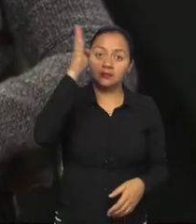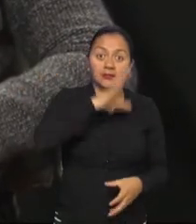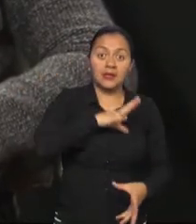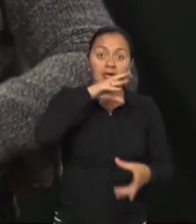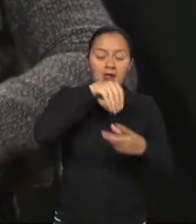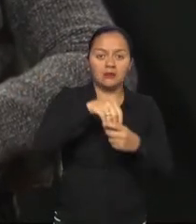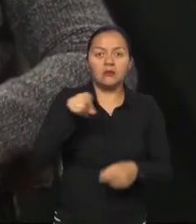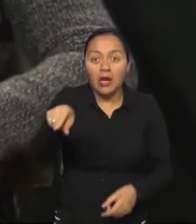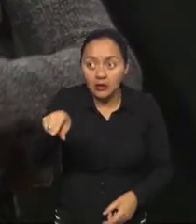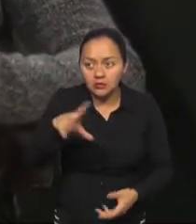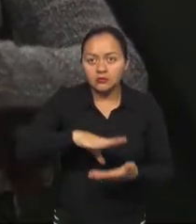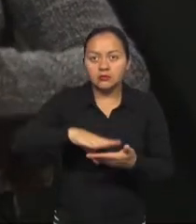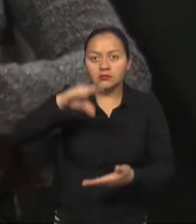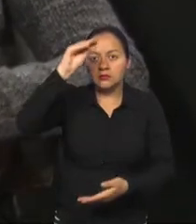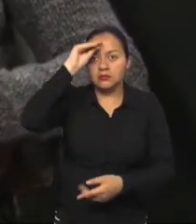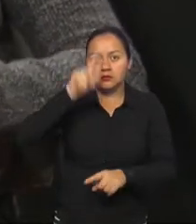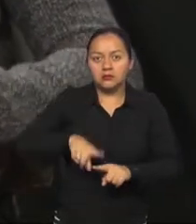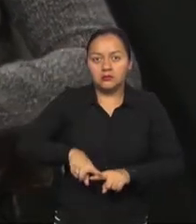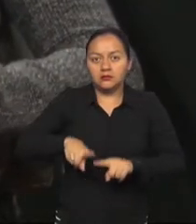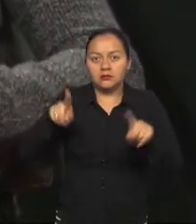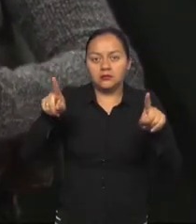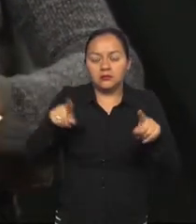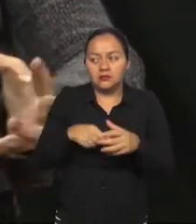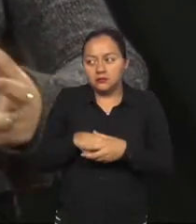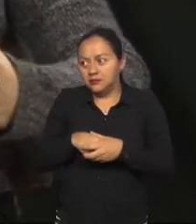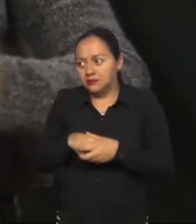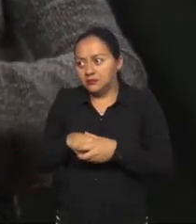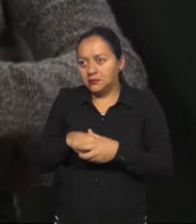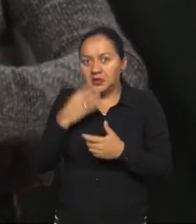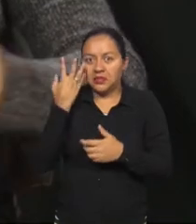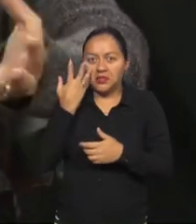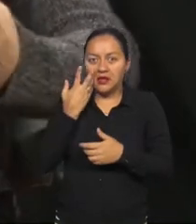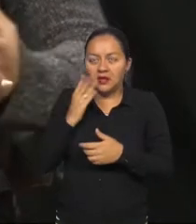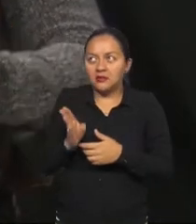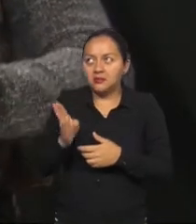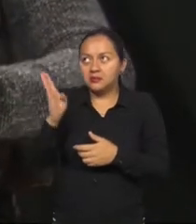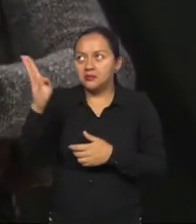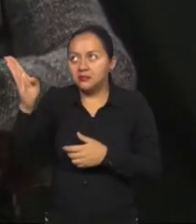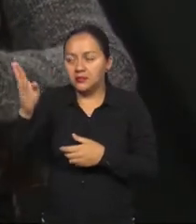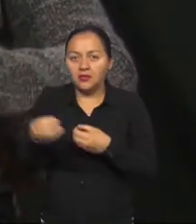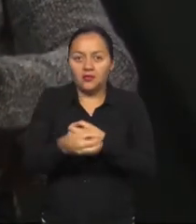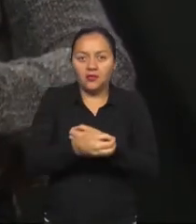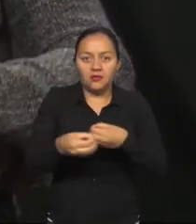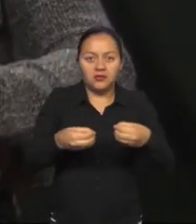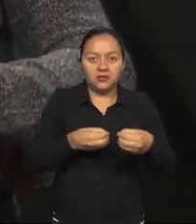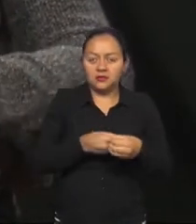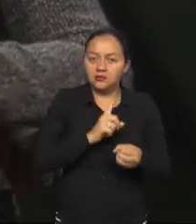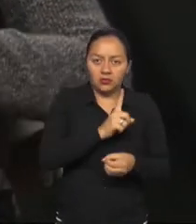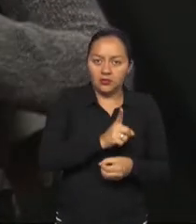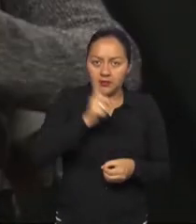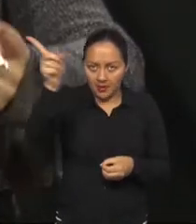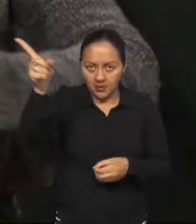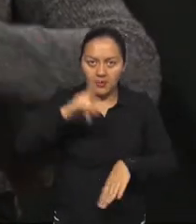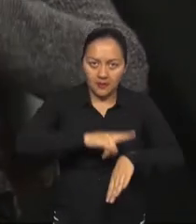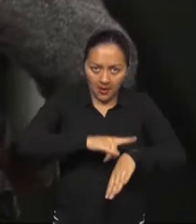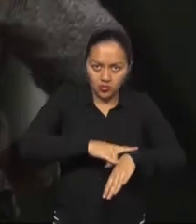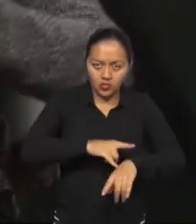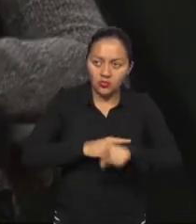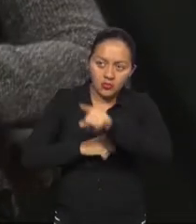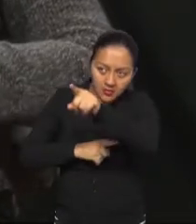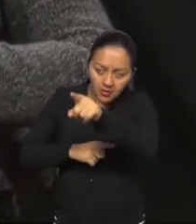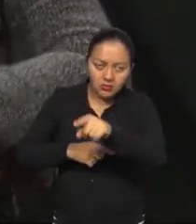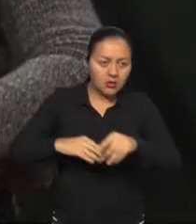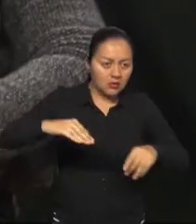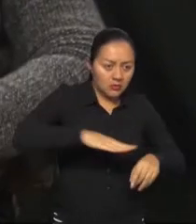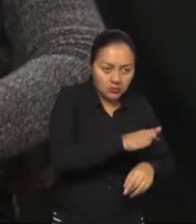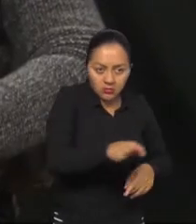el aprendizaje, porque empecé en una dinámica cotidiana de una oficina a ir al baño, a moverme, a